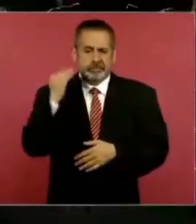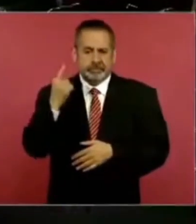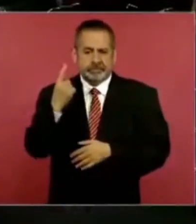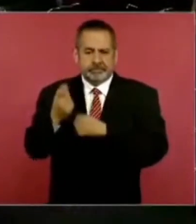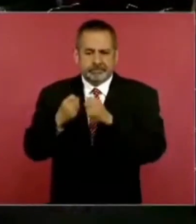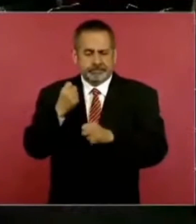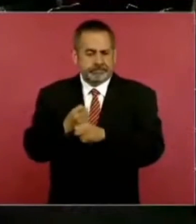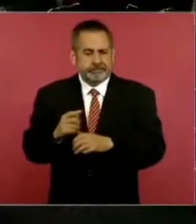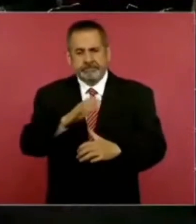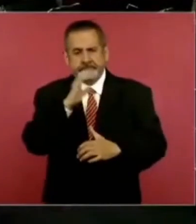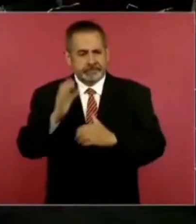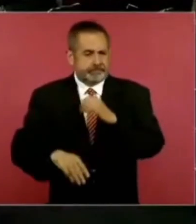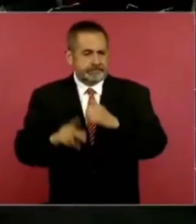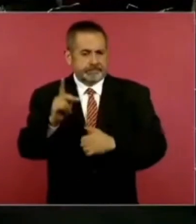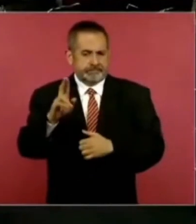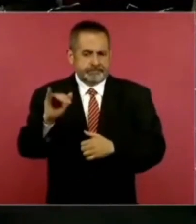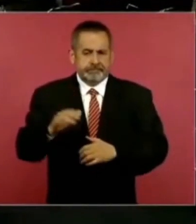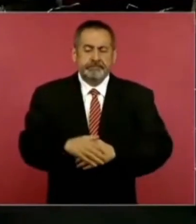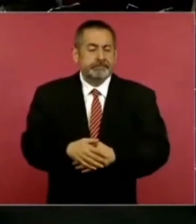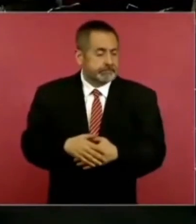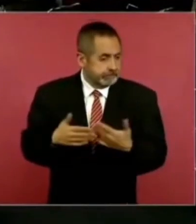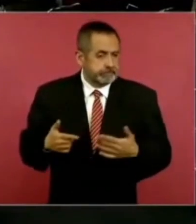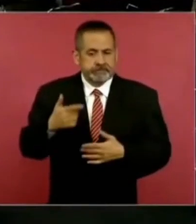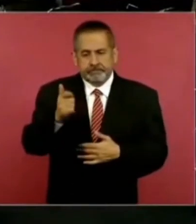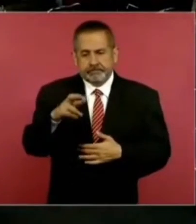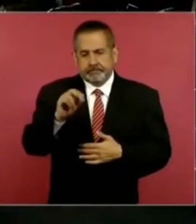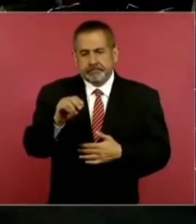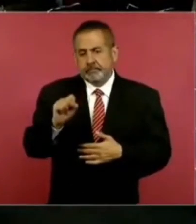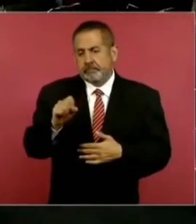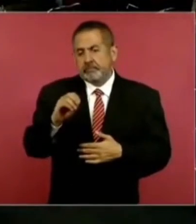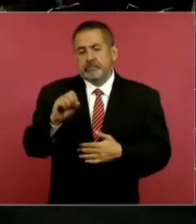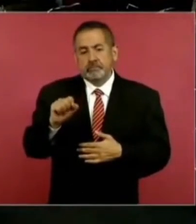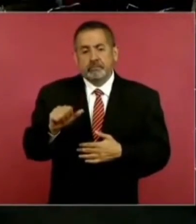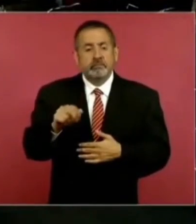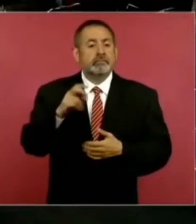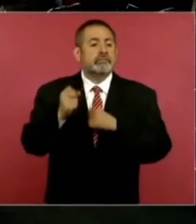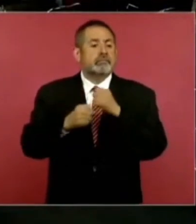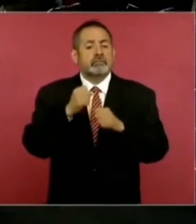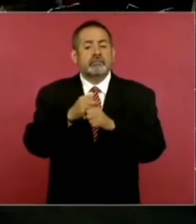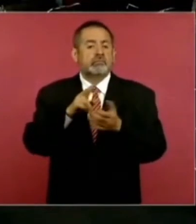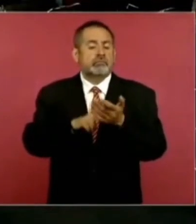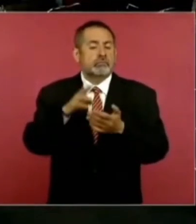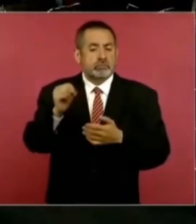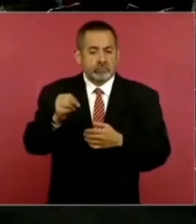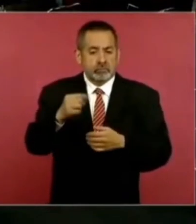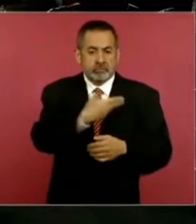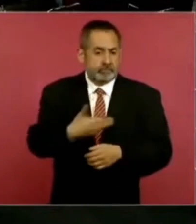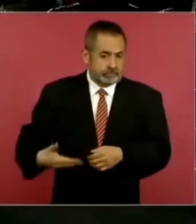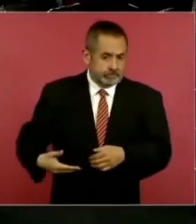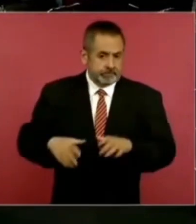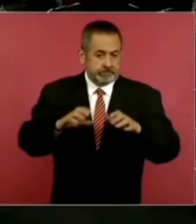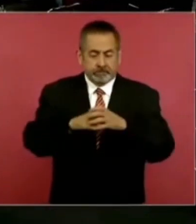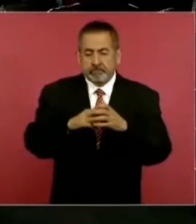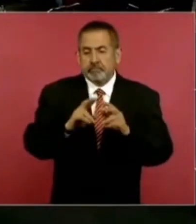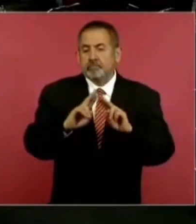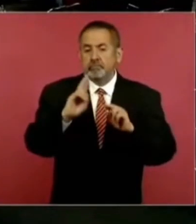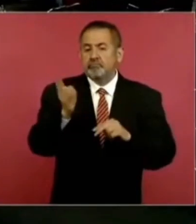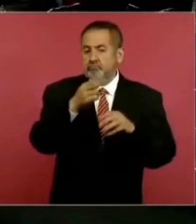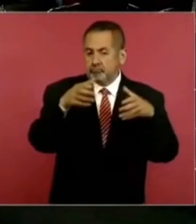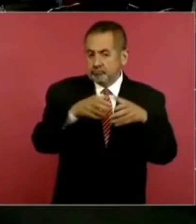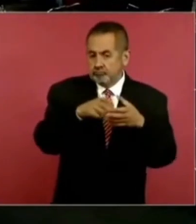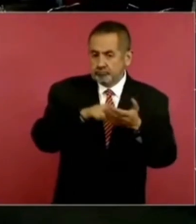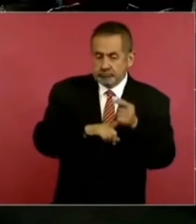de gobernar ahí el PRI. Gerardo Sosa Castellán en 2009 toma protesta como presidente del Patronato Universitario de la